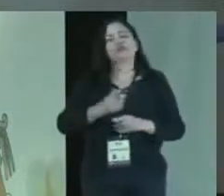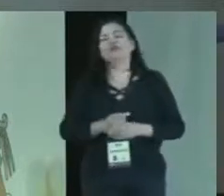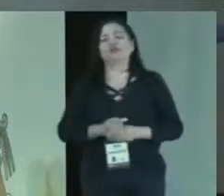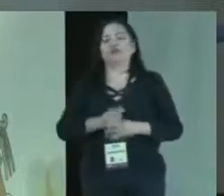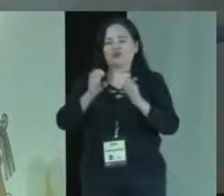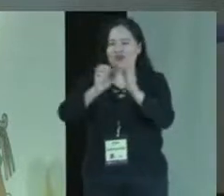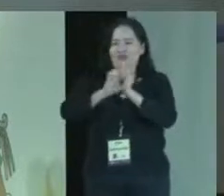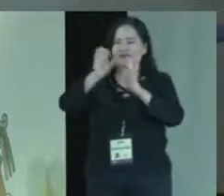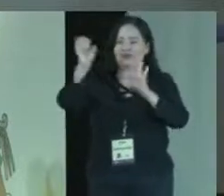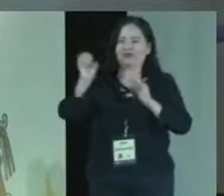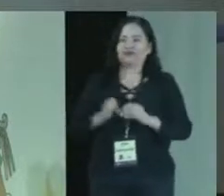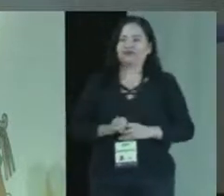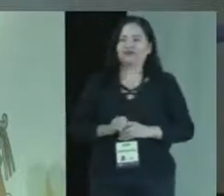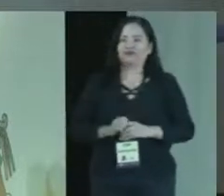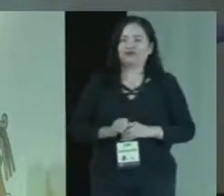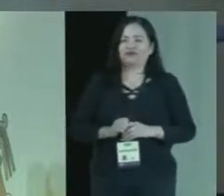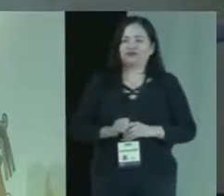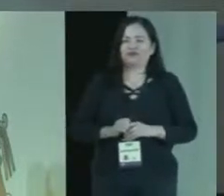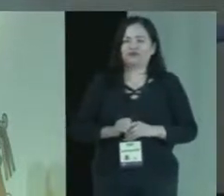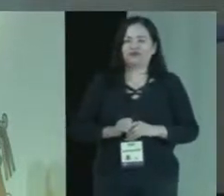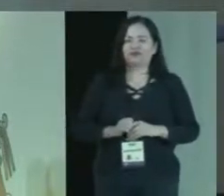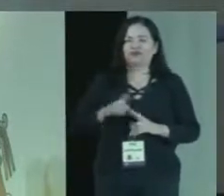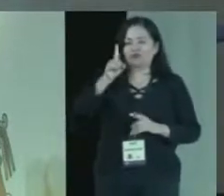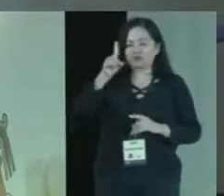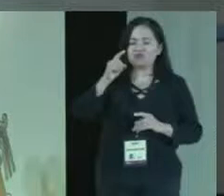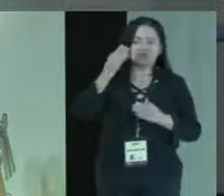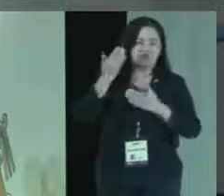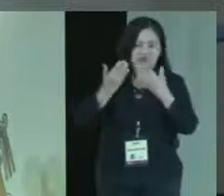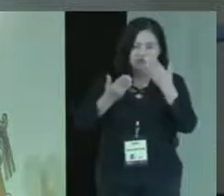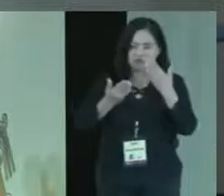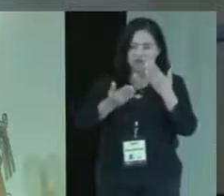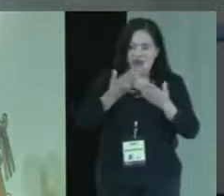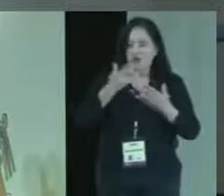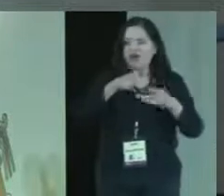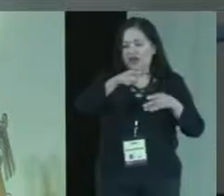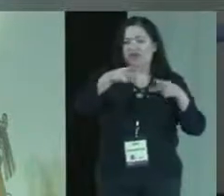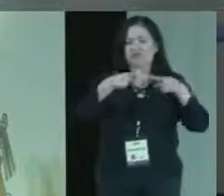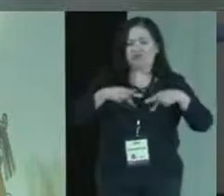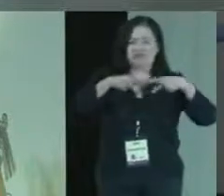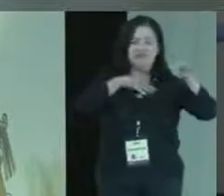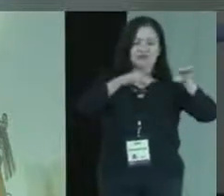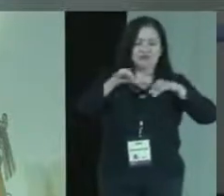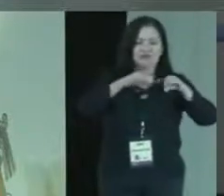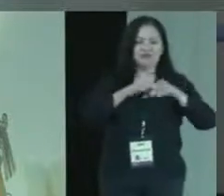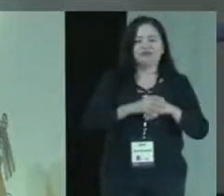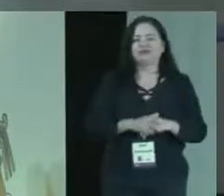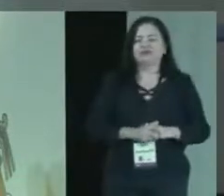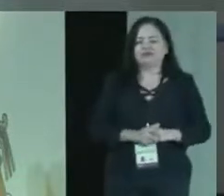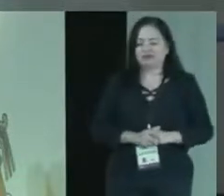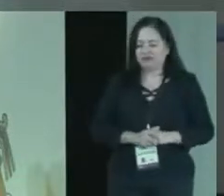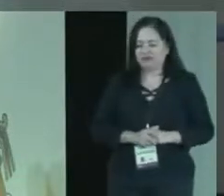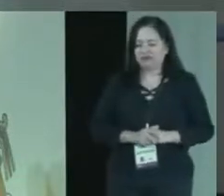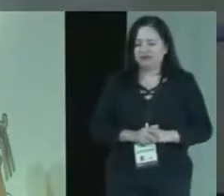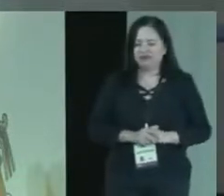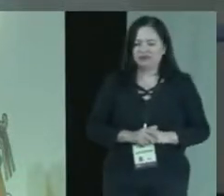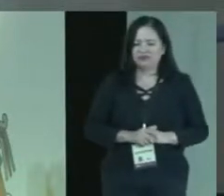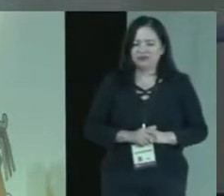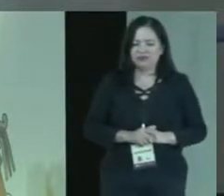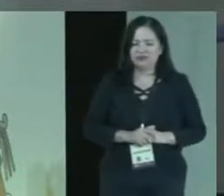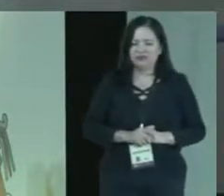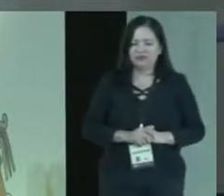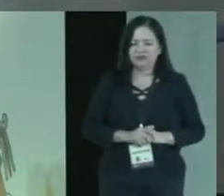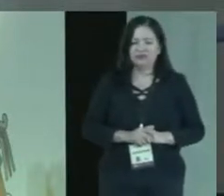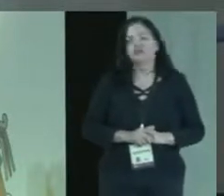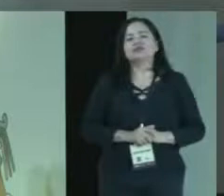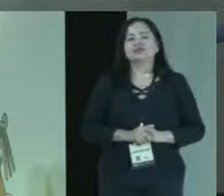obviamente no se puede eludir el estudio de la clase obrera. O las huelgas previas